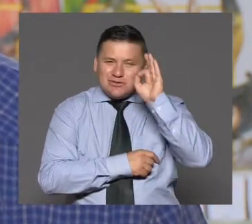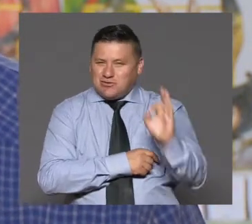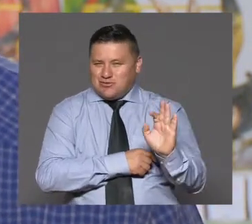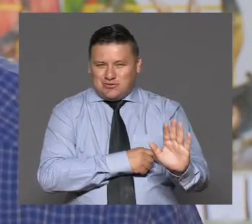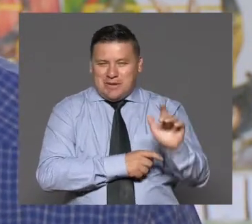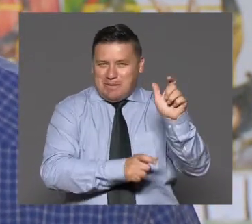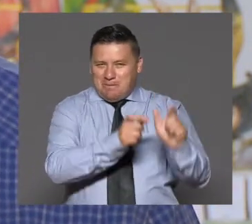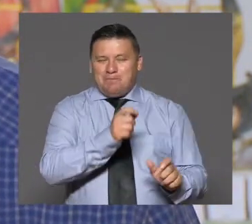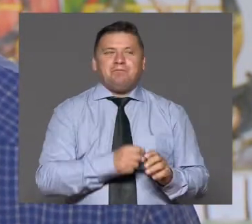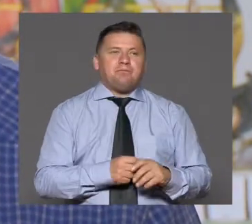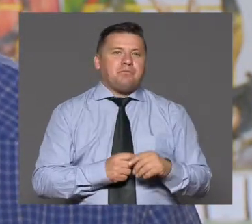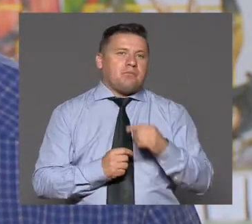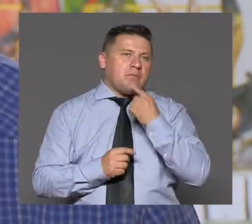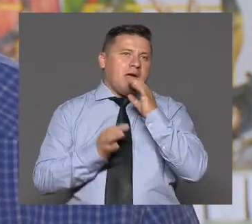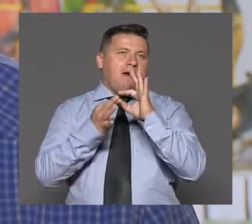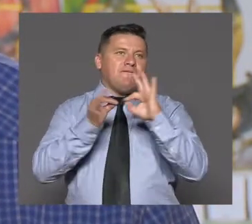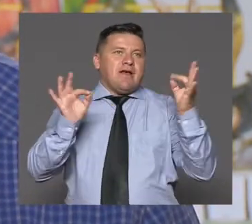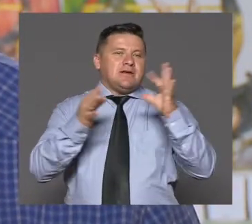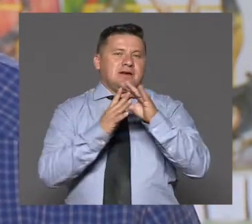en octosílabos.